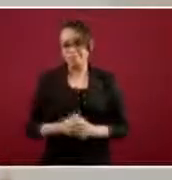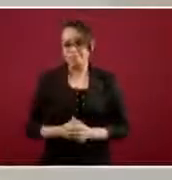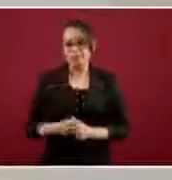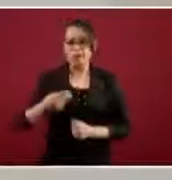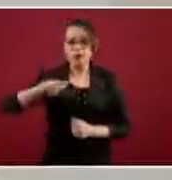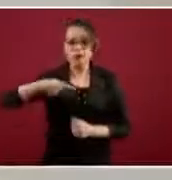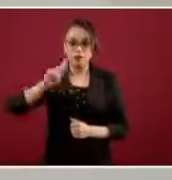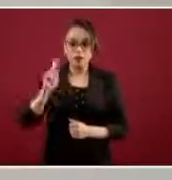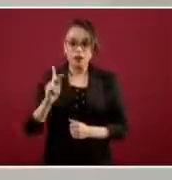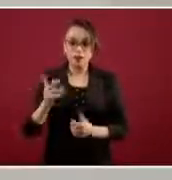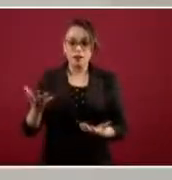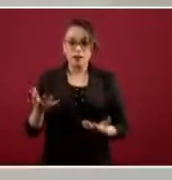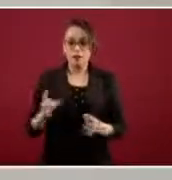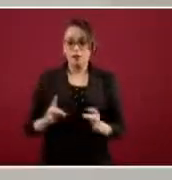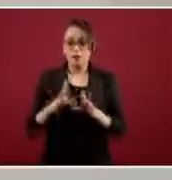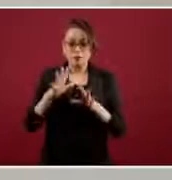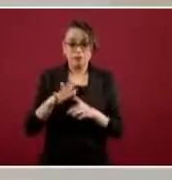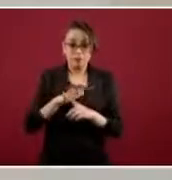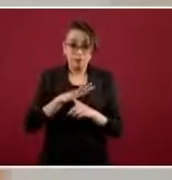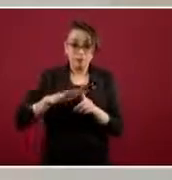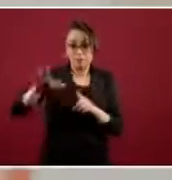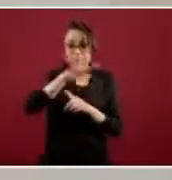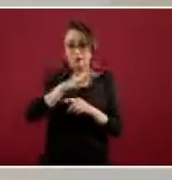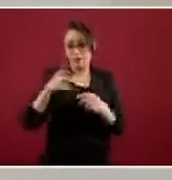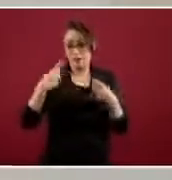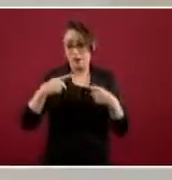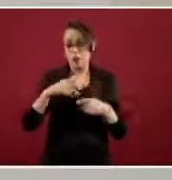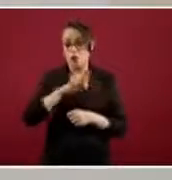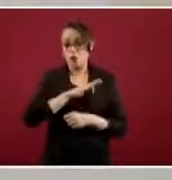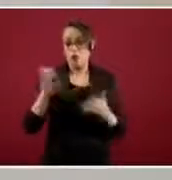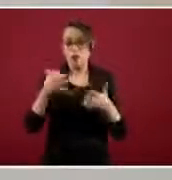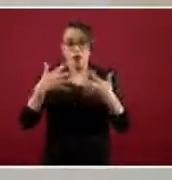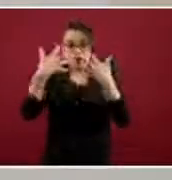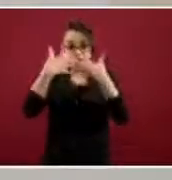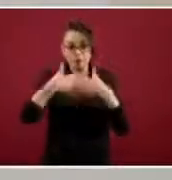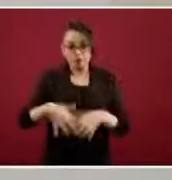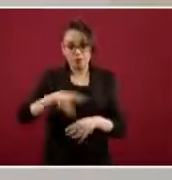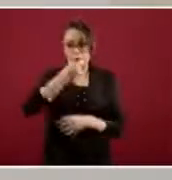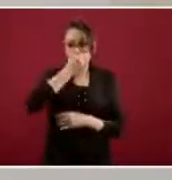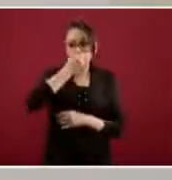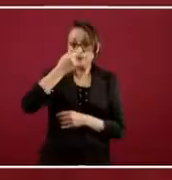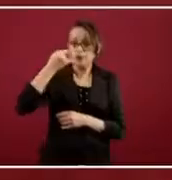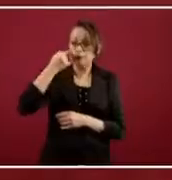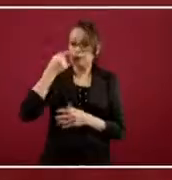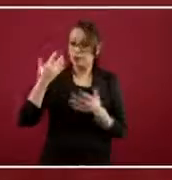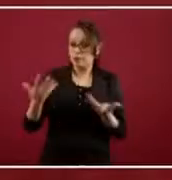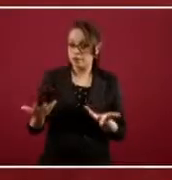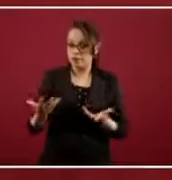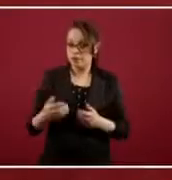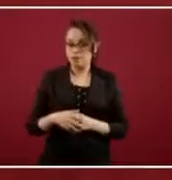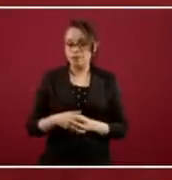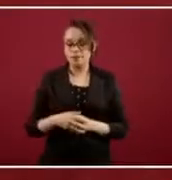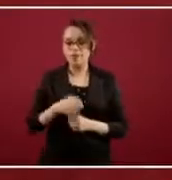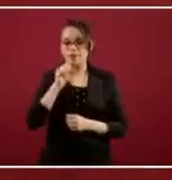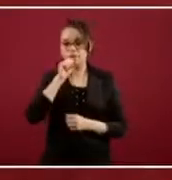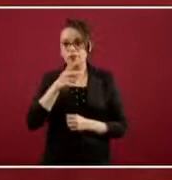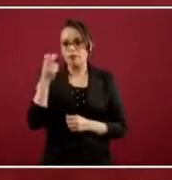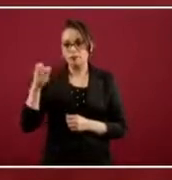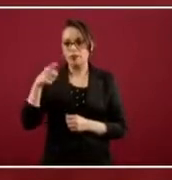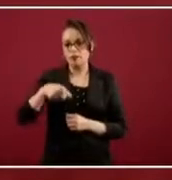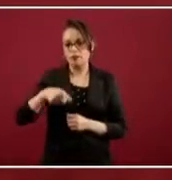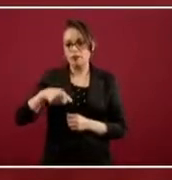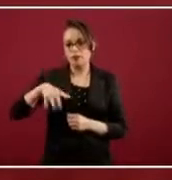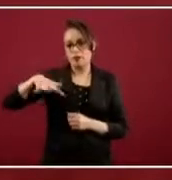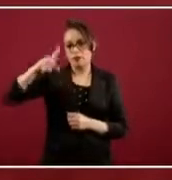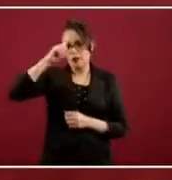si está la ciudadanía en posibilidades de fabricar sus propias mascarillas, de hecho así lo formuló como recomendación los Centros de Control de